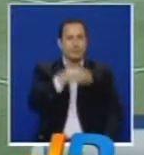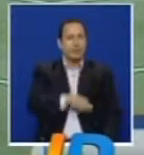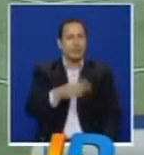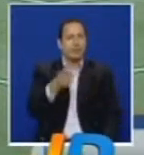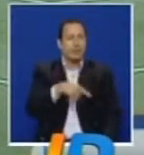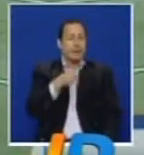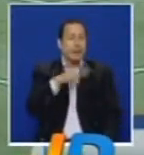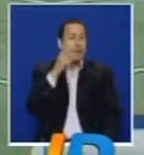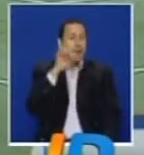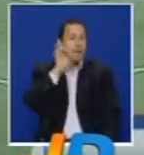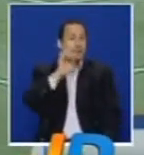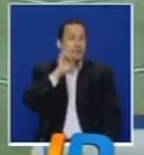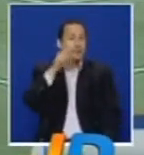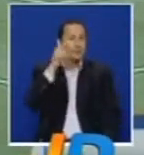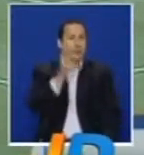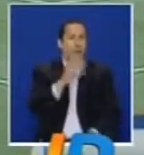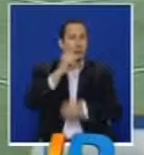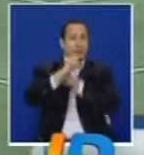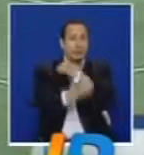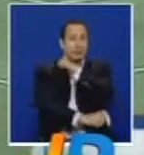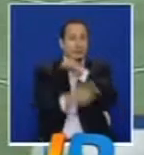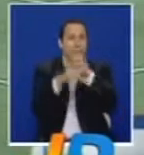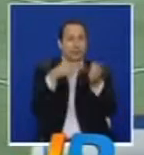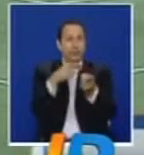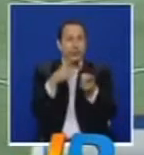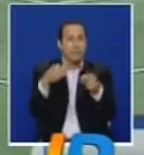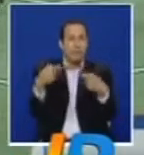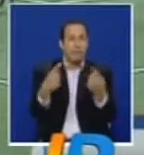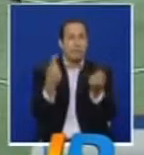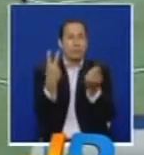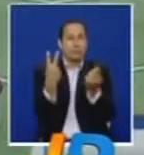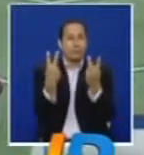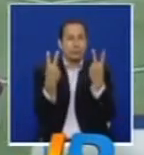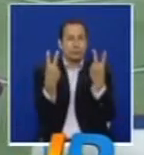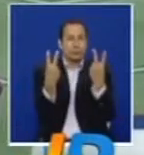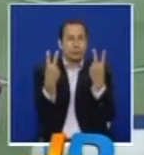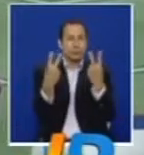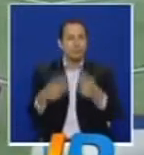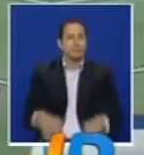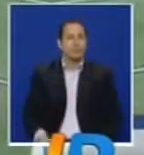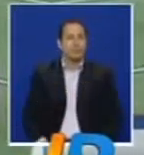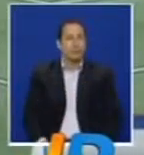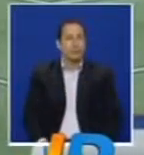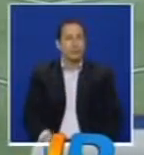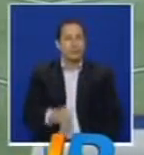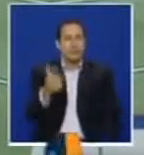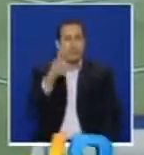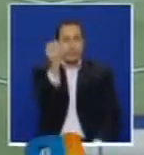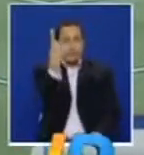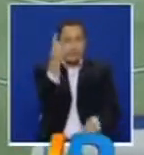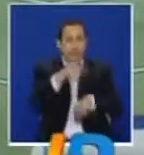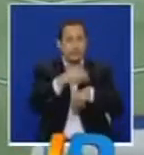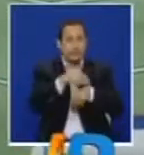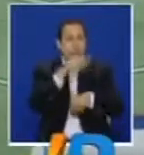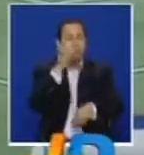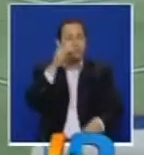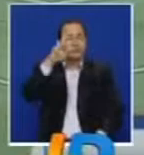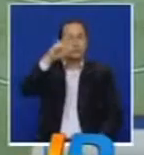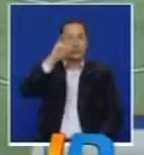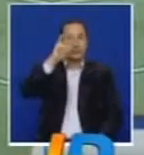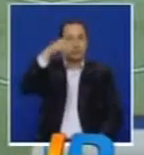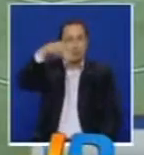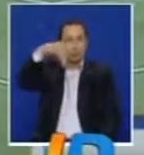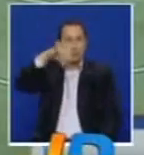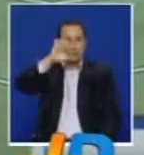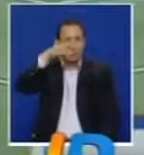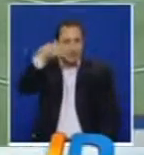y Chico se dividieron los honores en el Polideportivo Sur y empataron 2-2. En el primer minuto del juego, Luis Alberto Núñez, de tiro